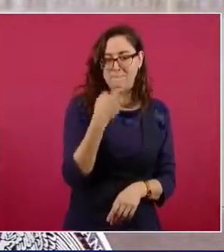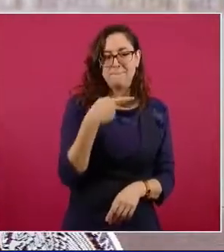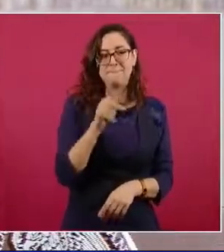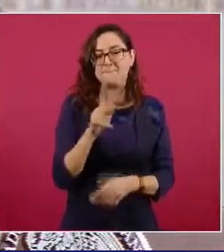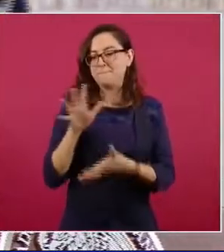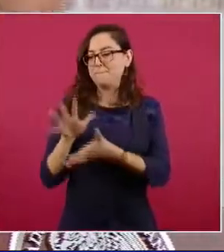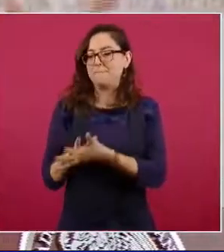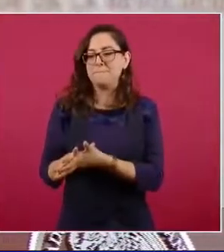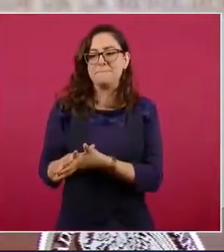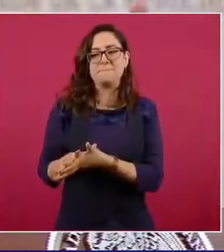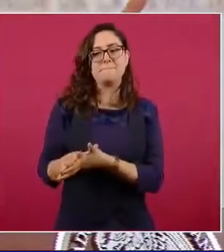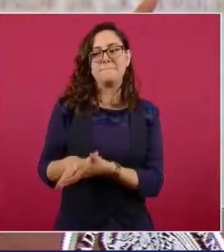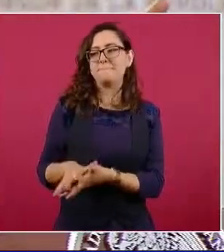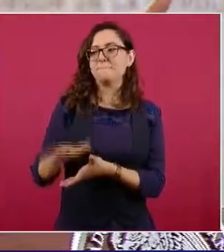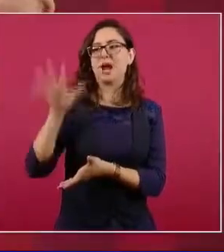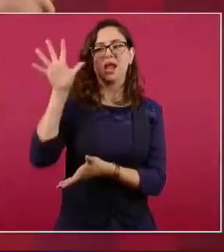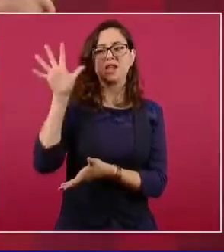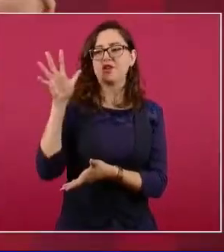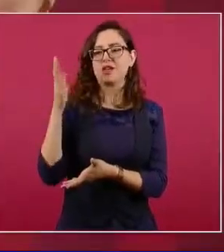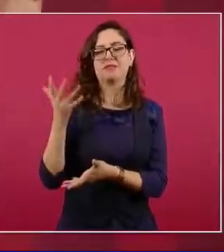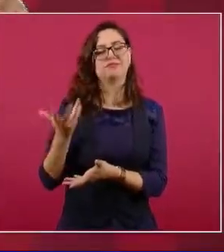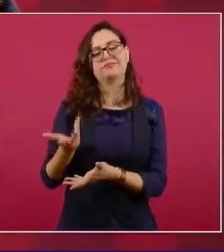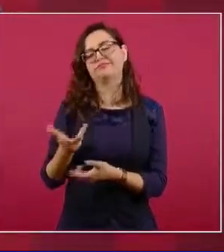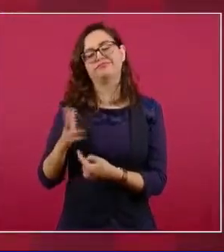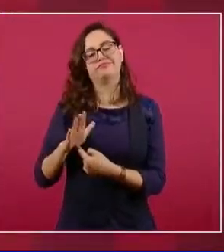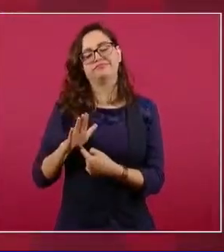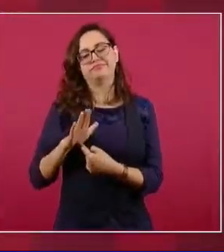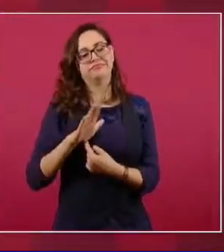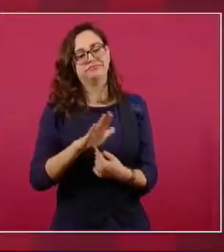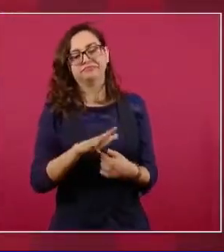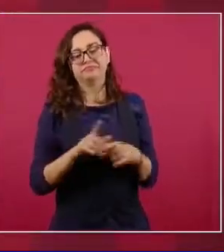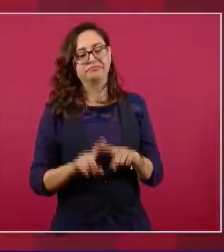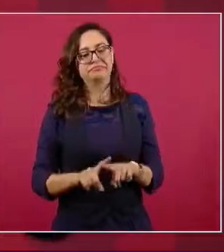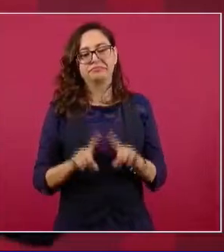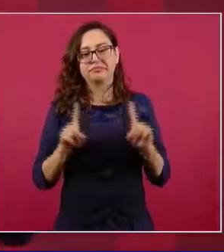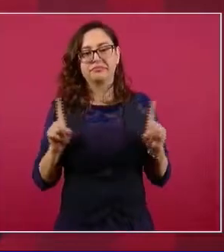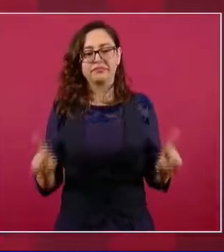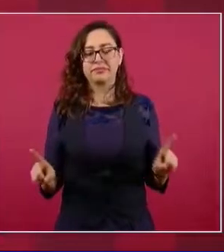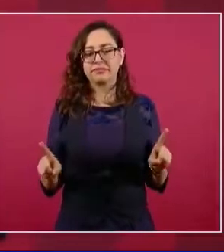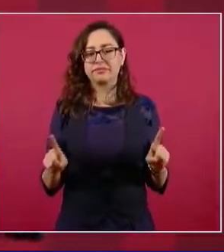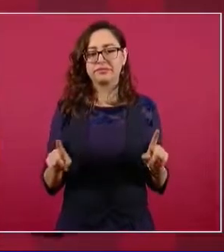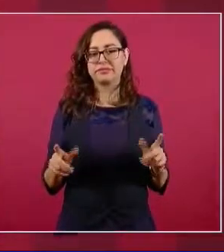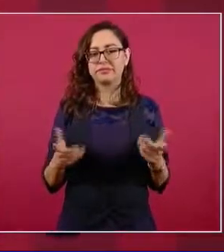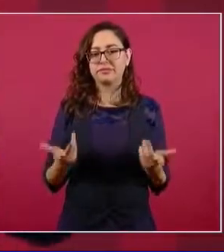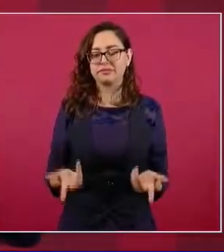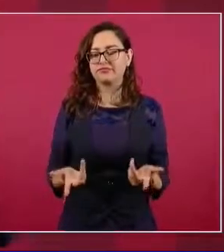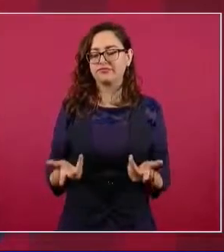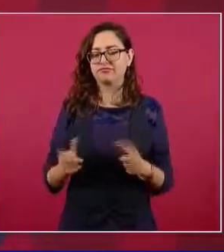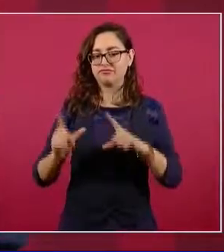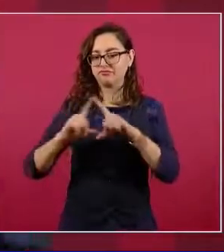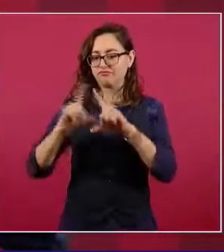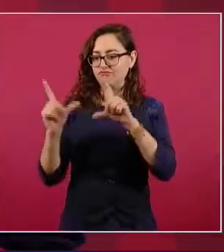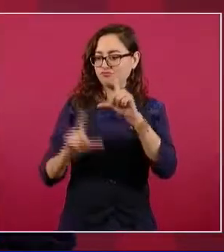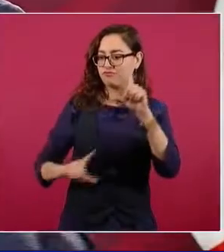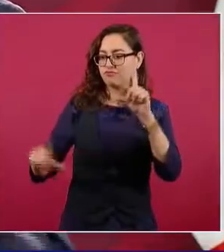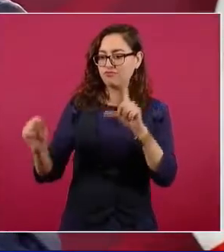eclipsarlo todo, la mancha negra, ni pudo destruir